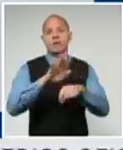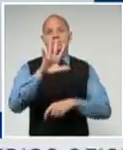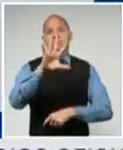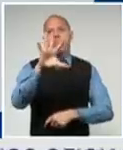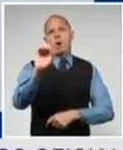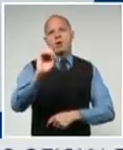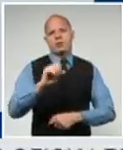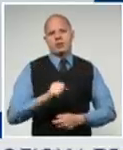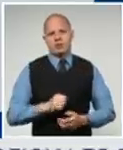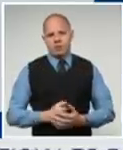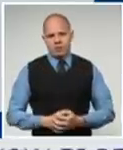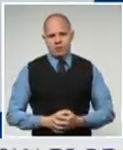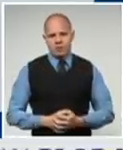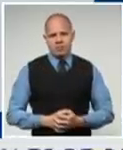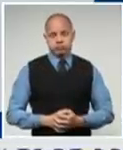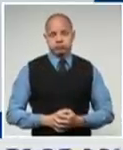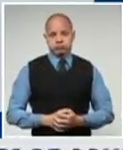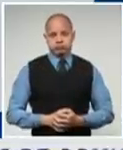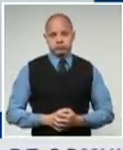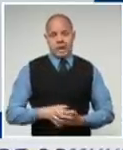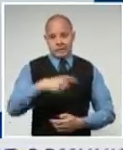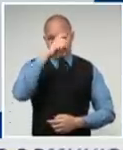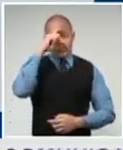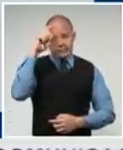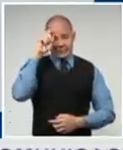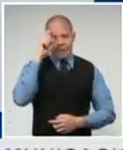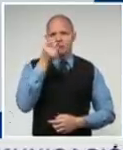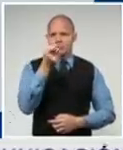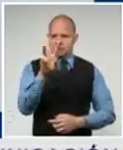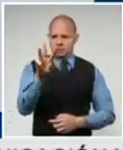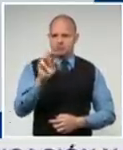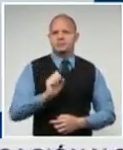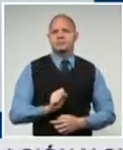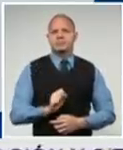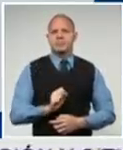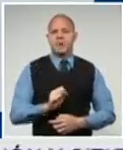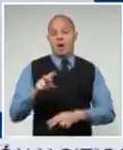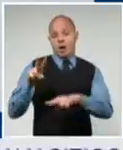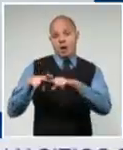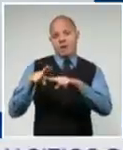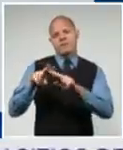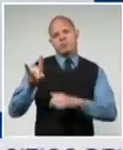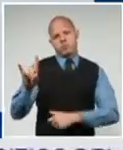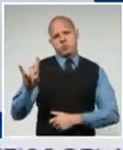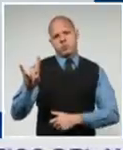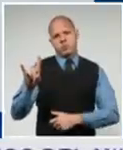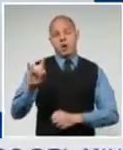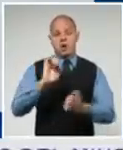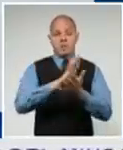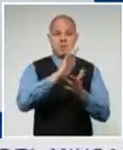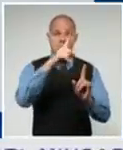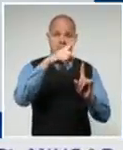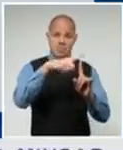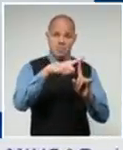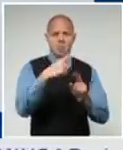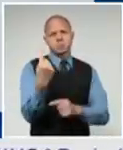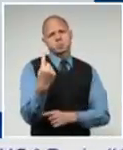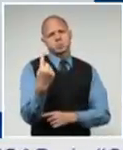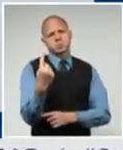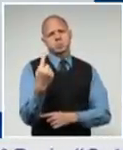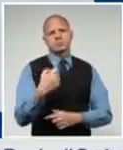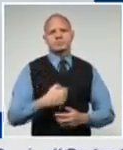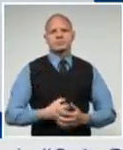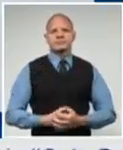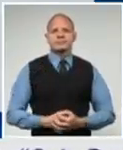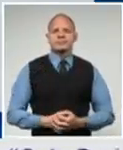COVID-19. Santi Espíritu 13, La Habana 9 y Matanzas un caso en el